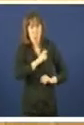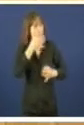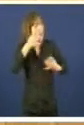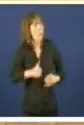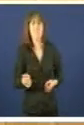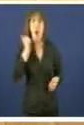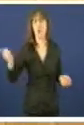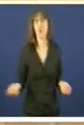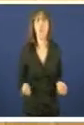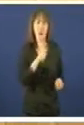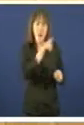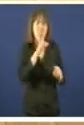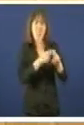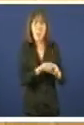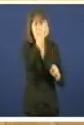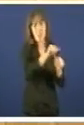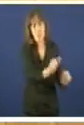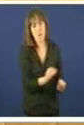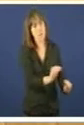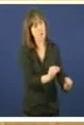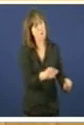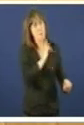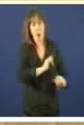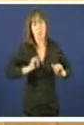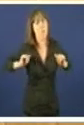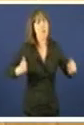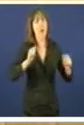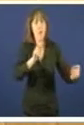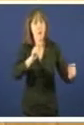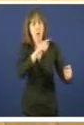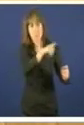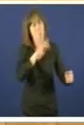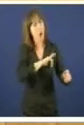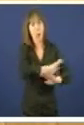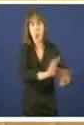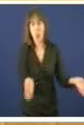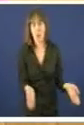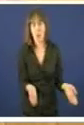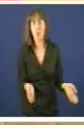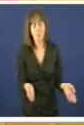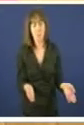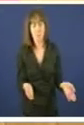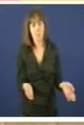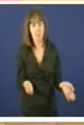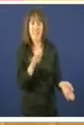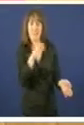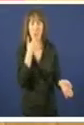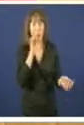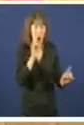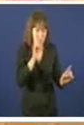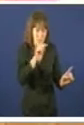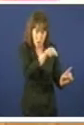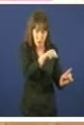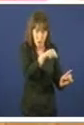Penso que é unha maneira moi mala de empezar un debate e creo que, en todo caso, se iso for así